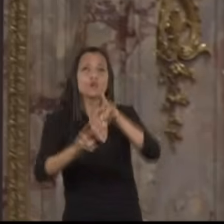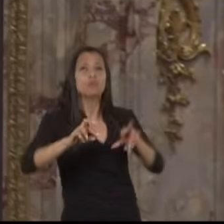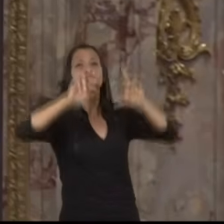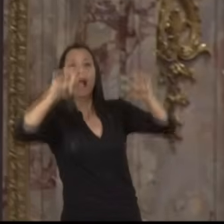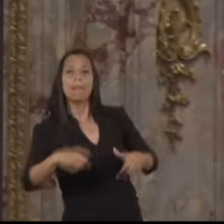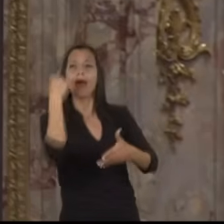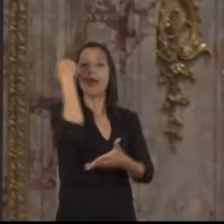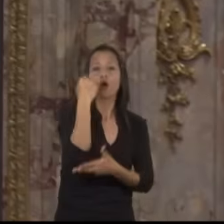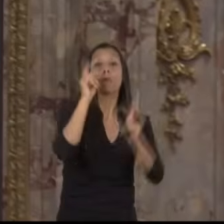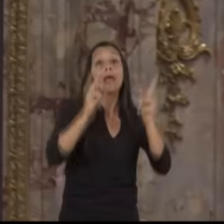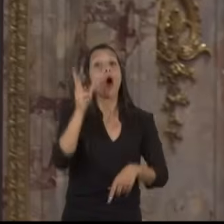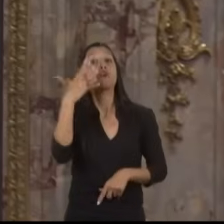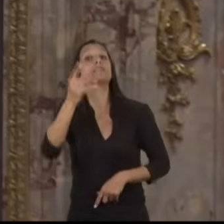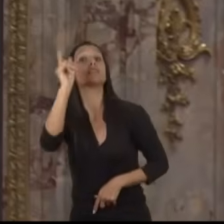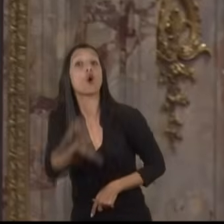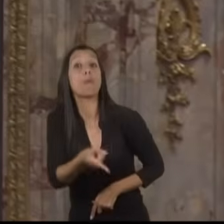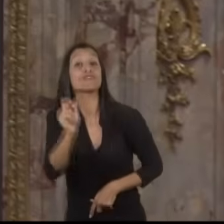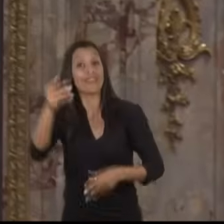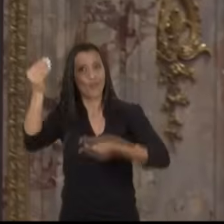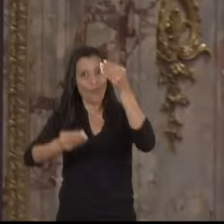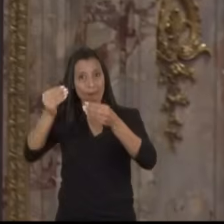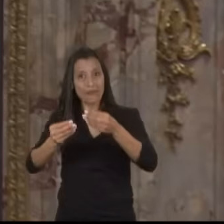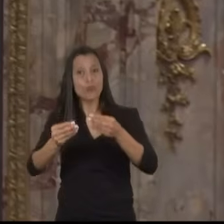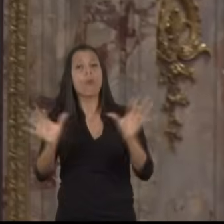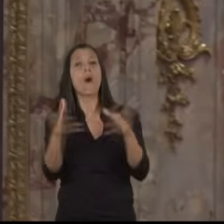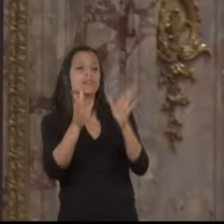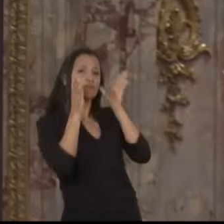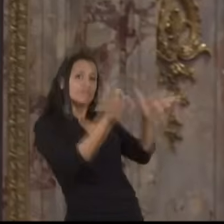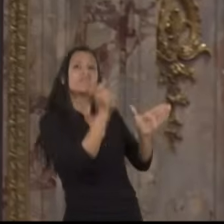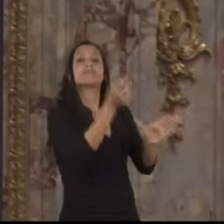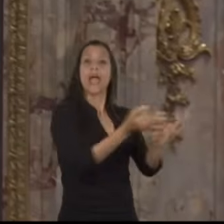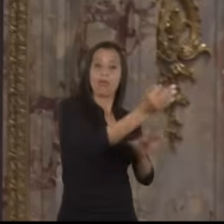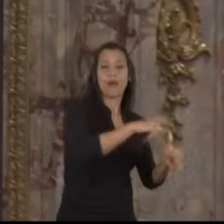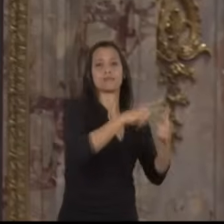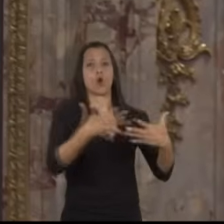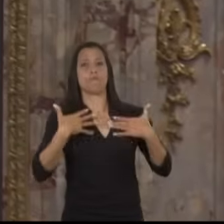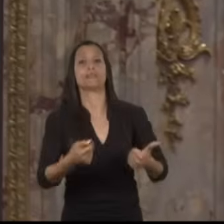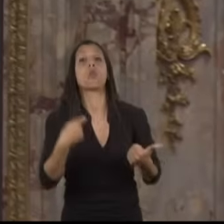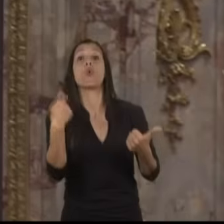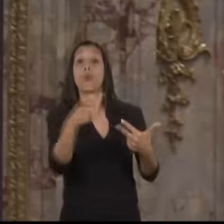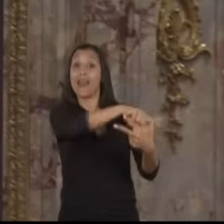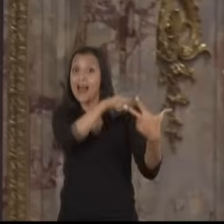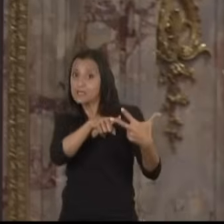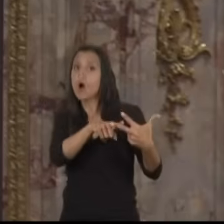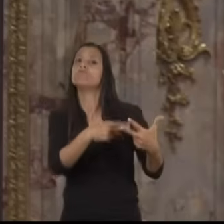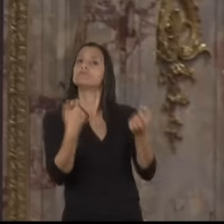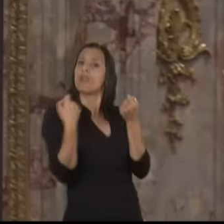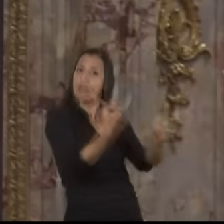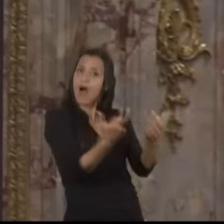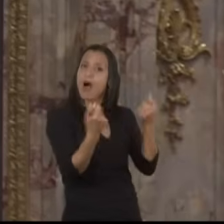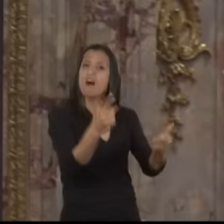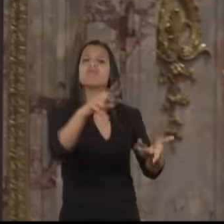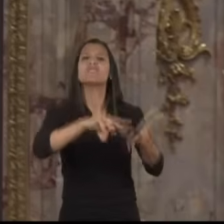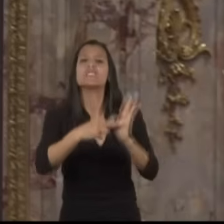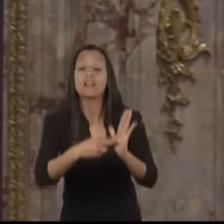el 85% de este presupuesto será destinado a educación, salud y jubilaciones, eso quiere decir